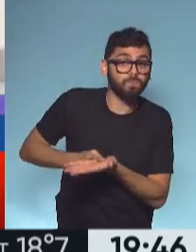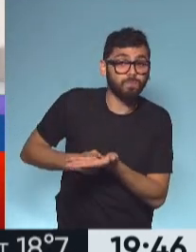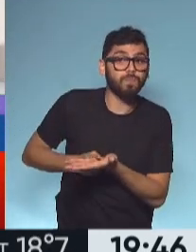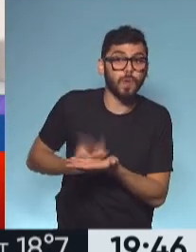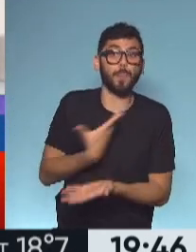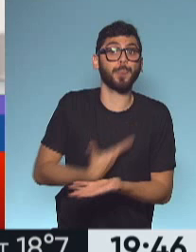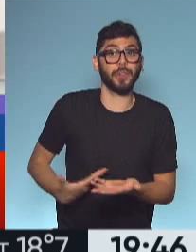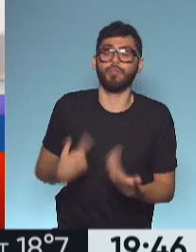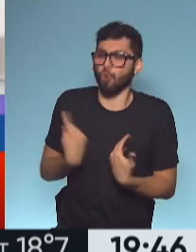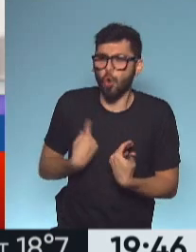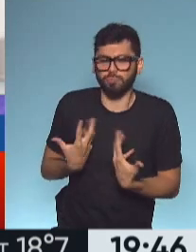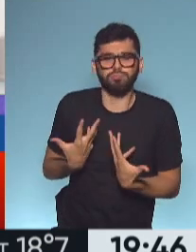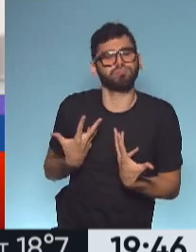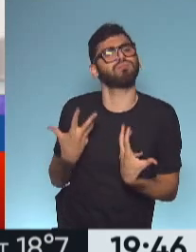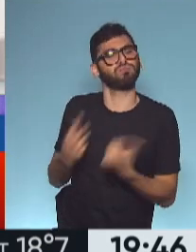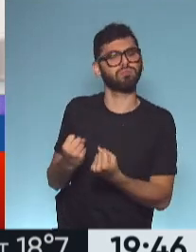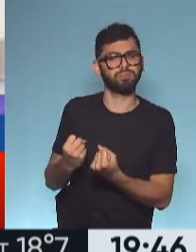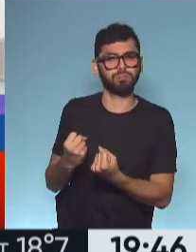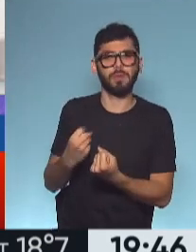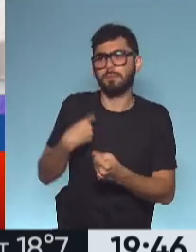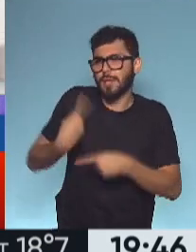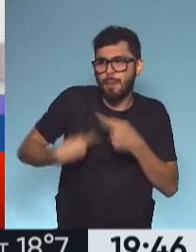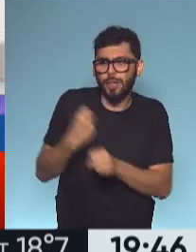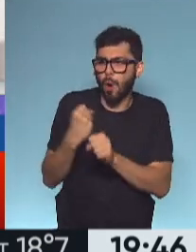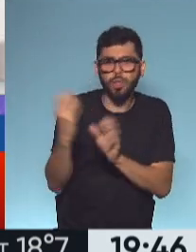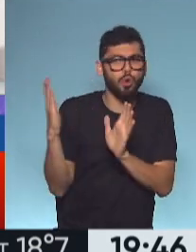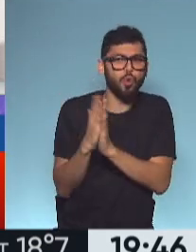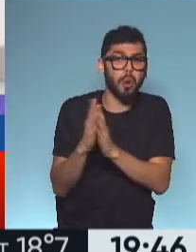nuestro presidente y seguimos trabajando codo a codo con